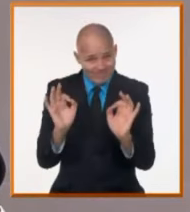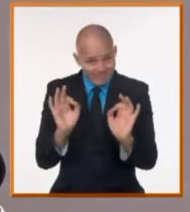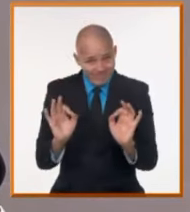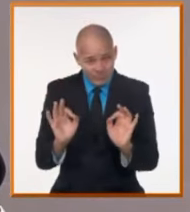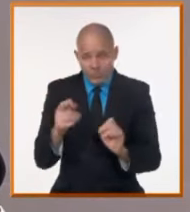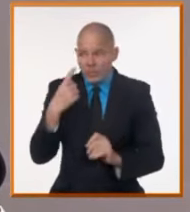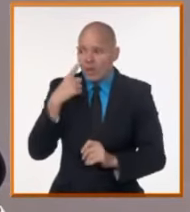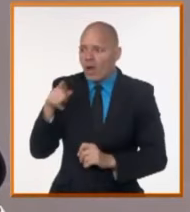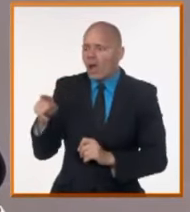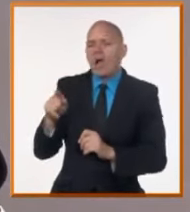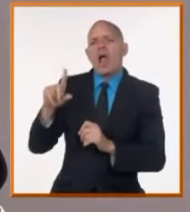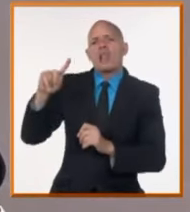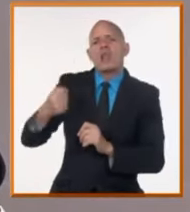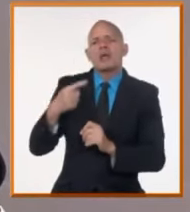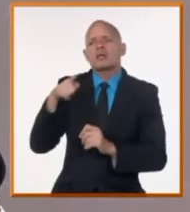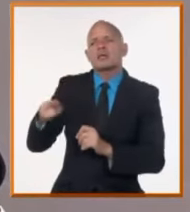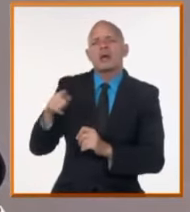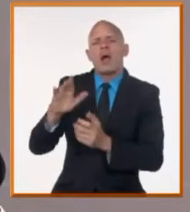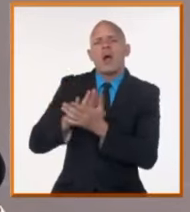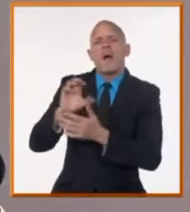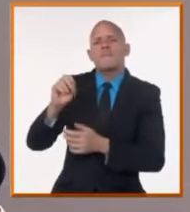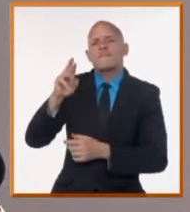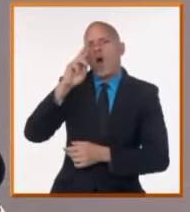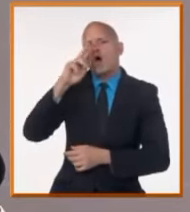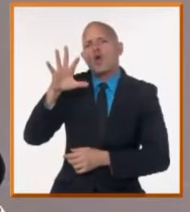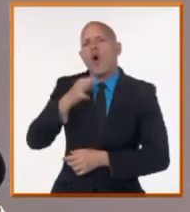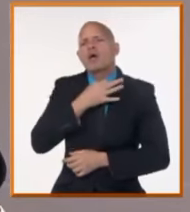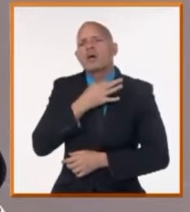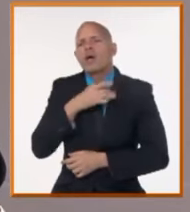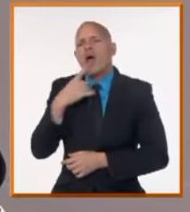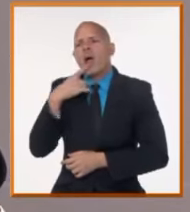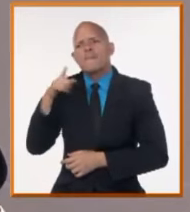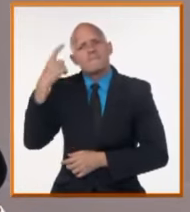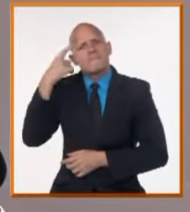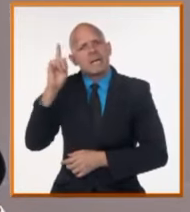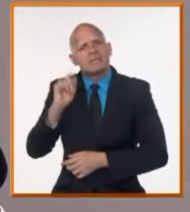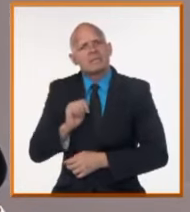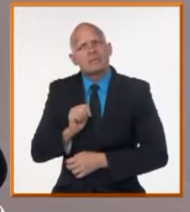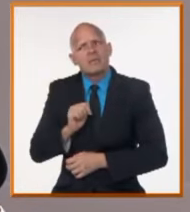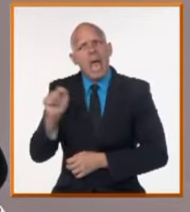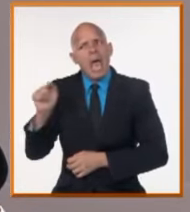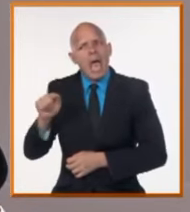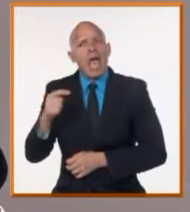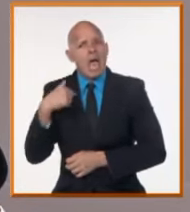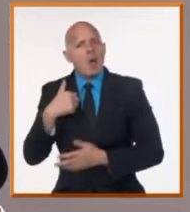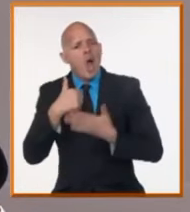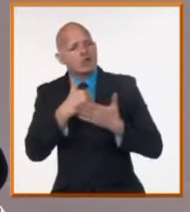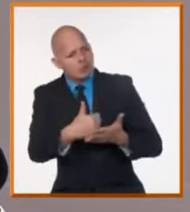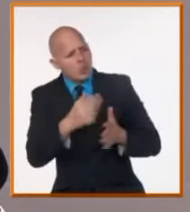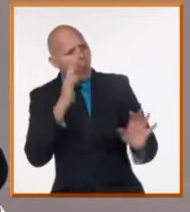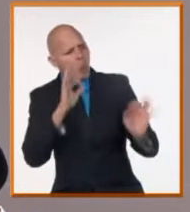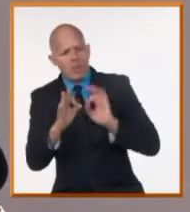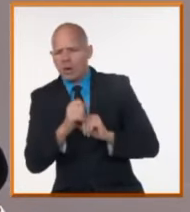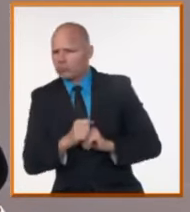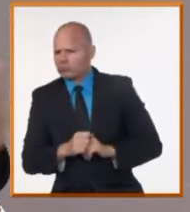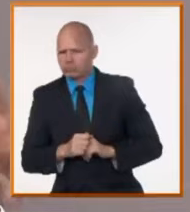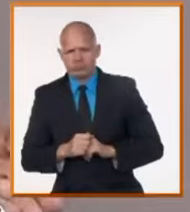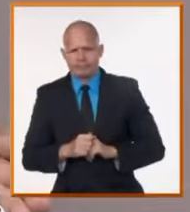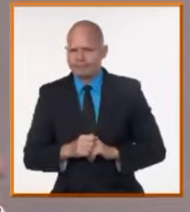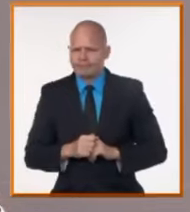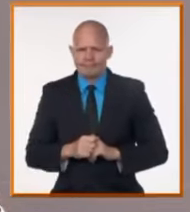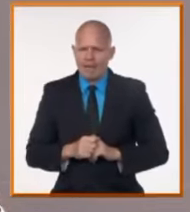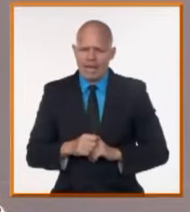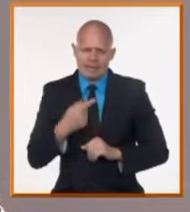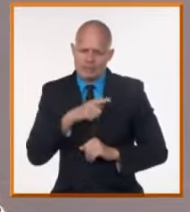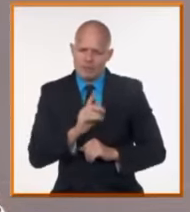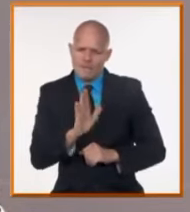a América Latina como sujeto de su propia seguridad, sino como objeto de la llamada seguridad de los Estados